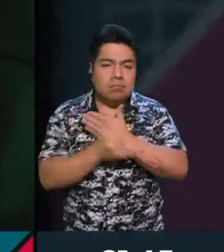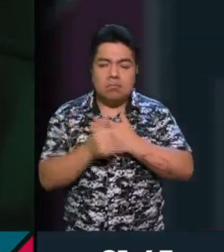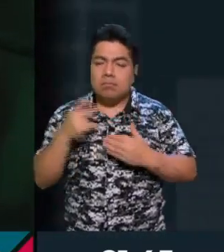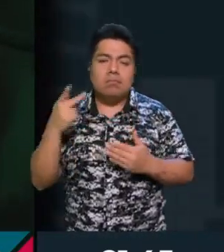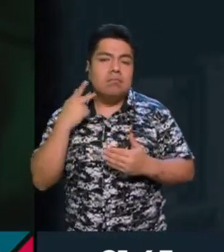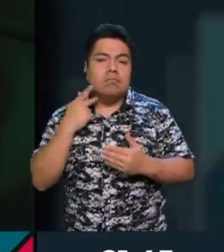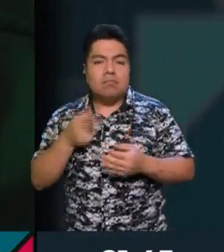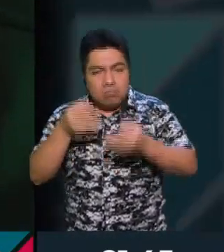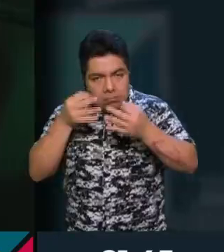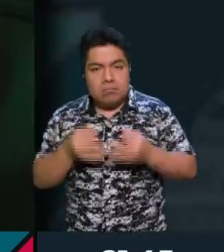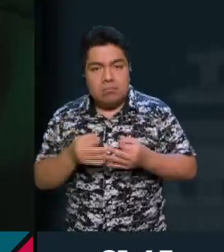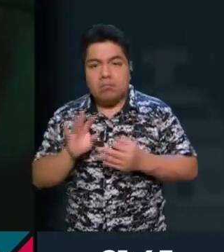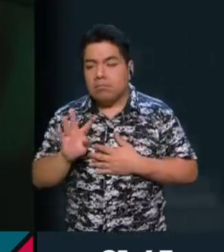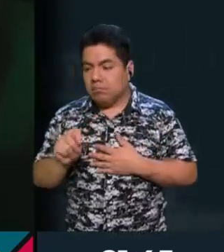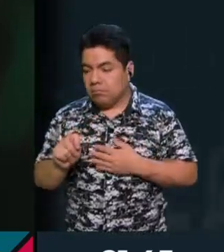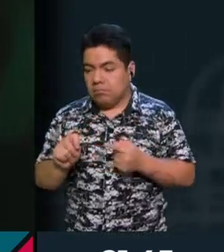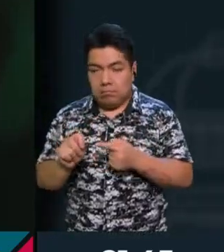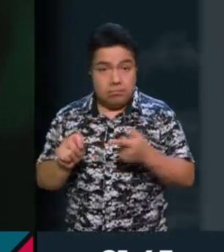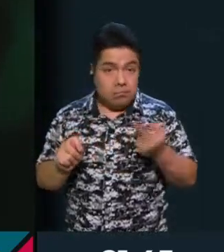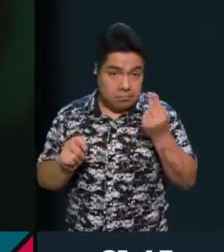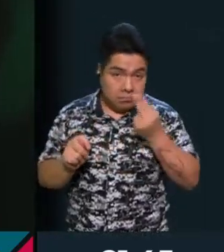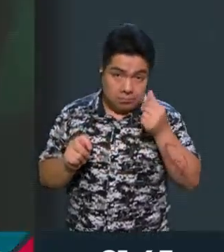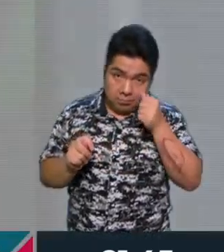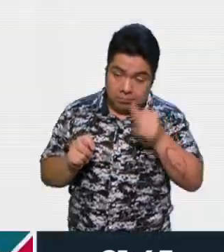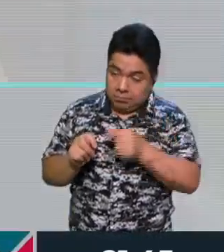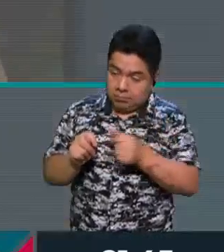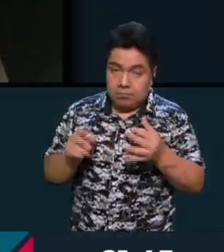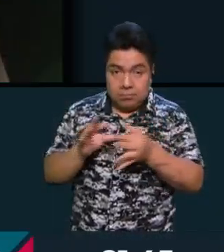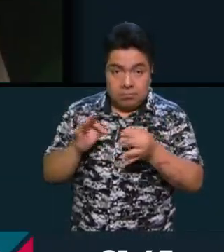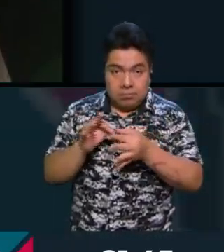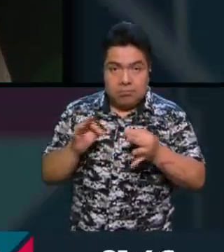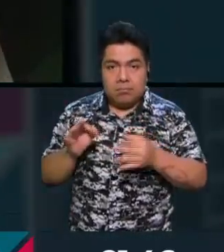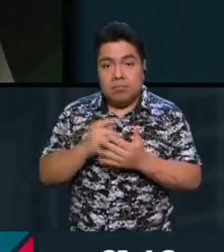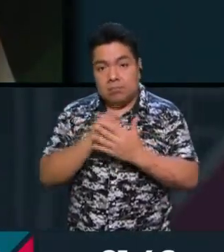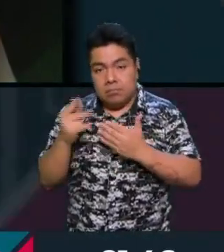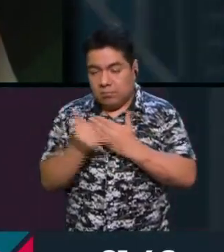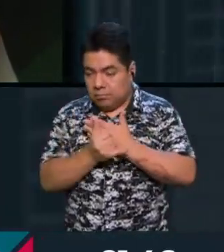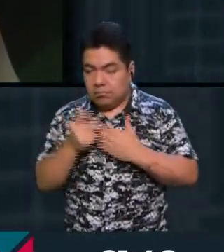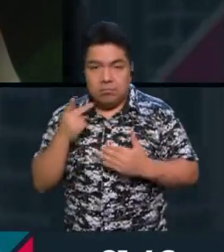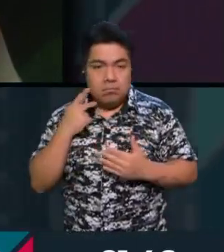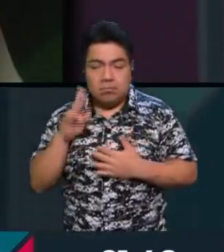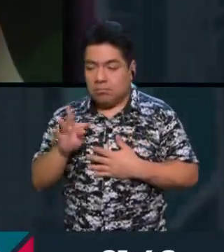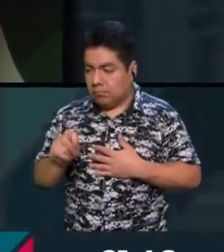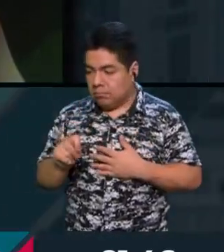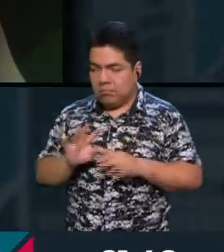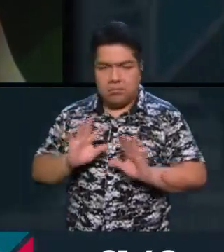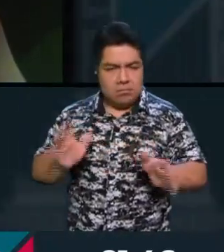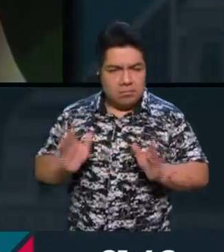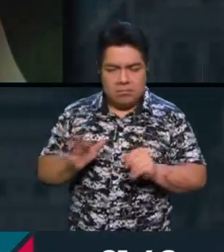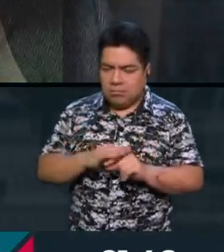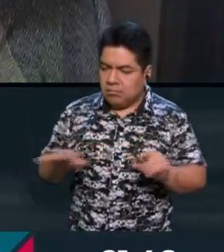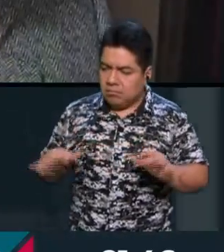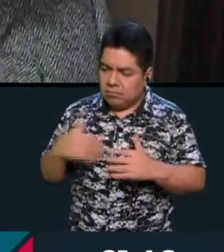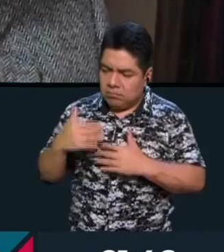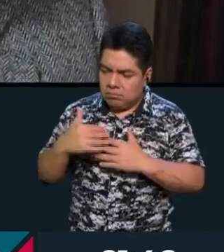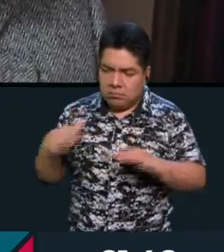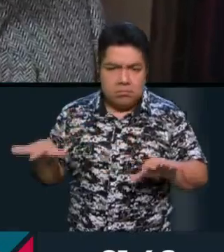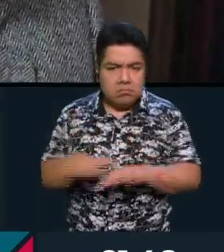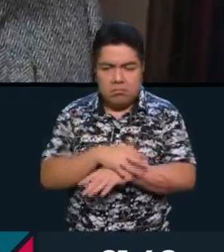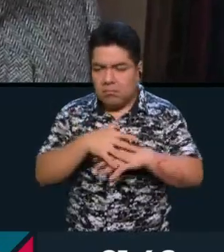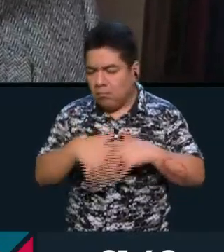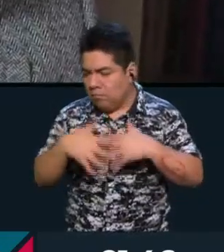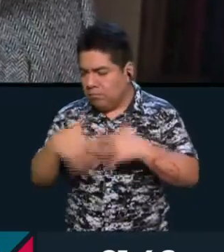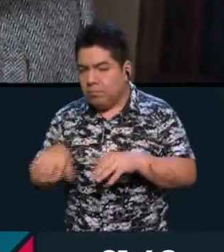político que es la Cuarta Transformación. Un proyecto político ya transformado en un amplio